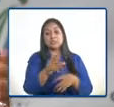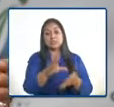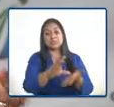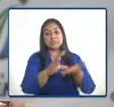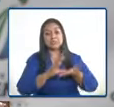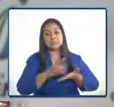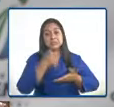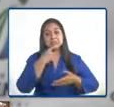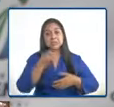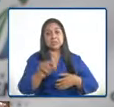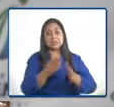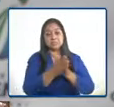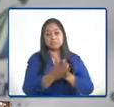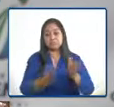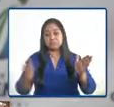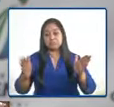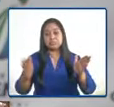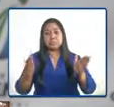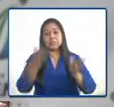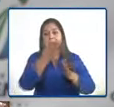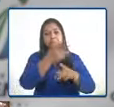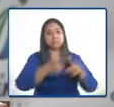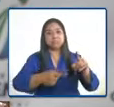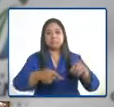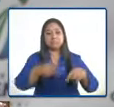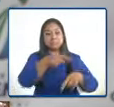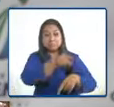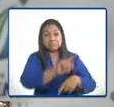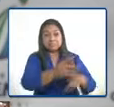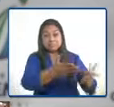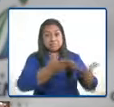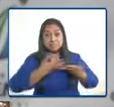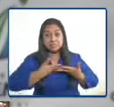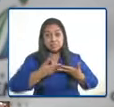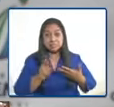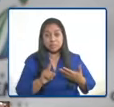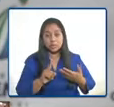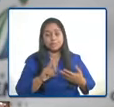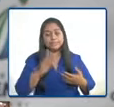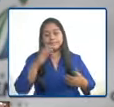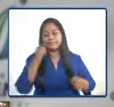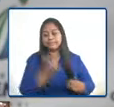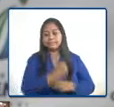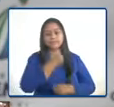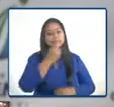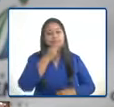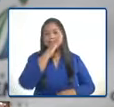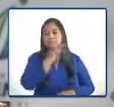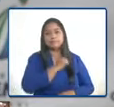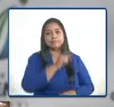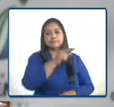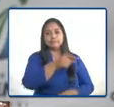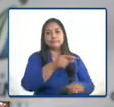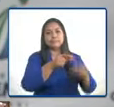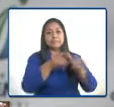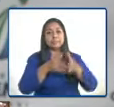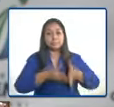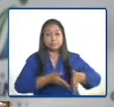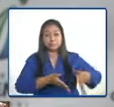una tercera parte de la pista, lamentablemente no se va a poder llevar a cabo una pista que